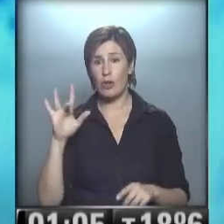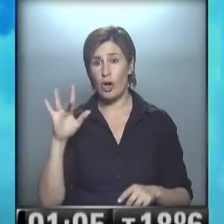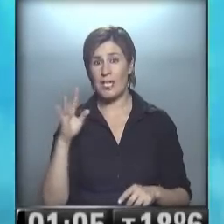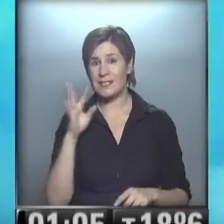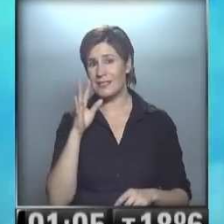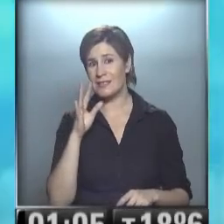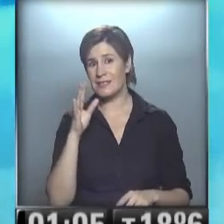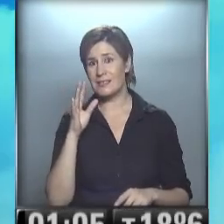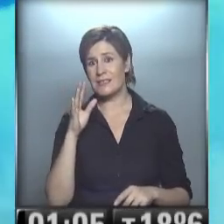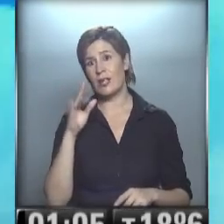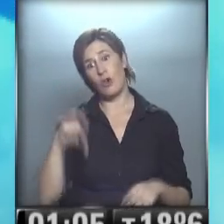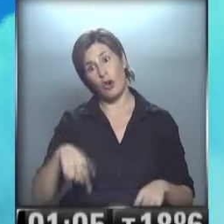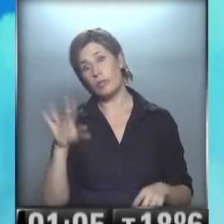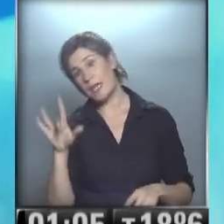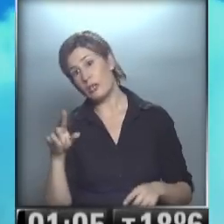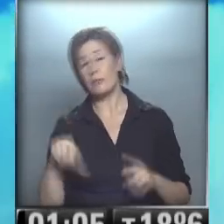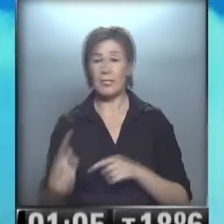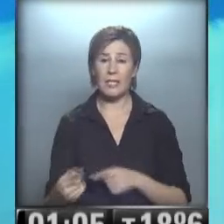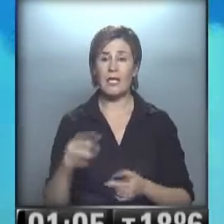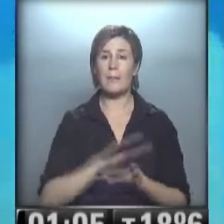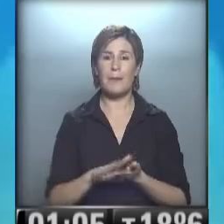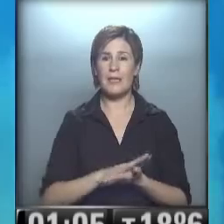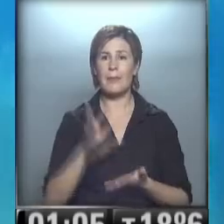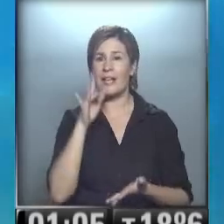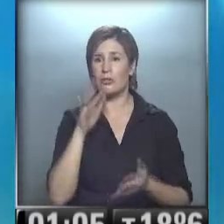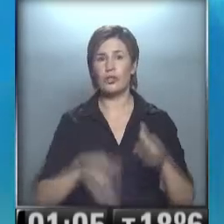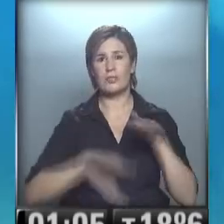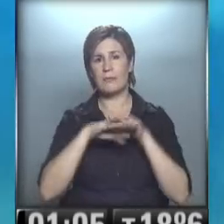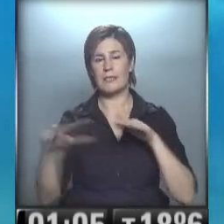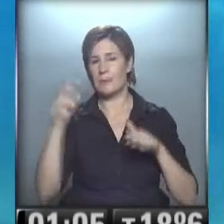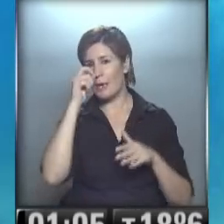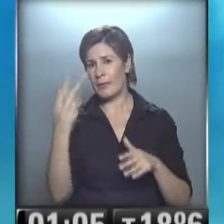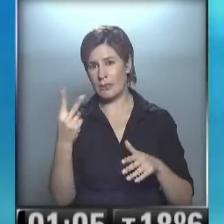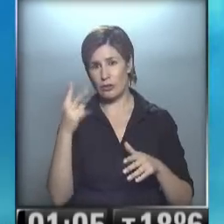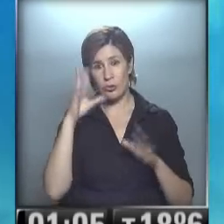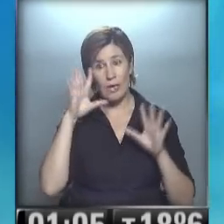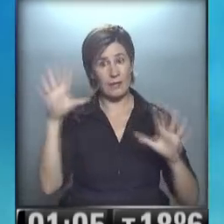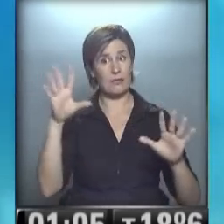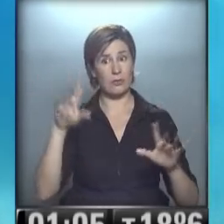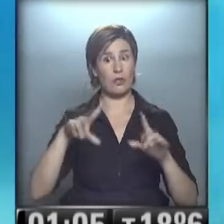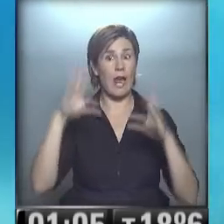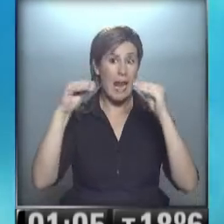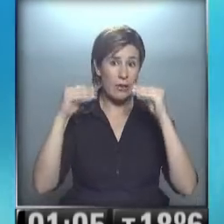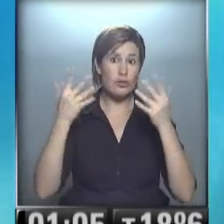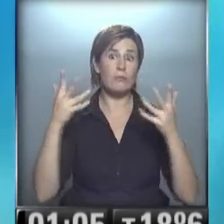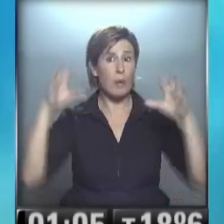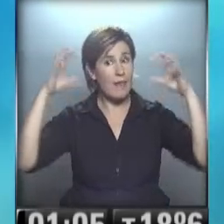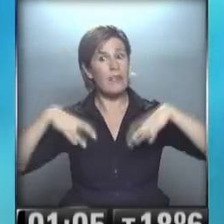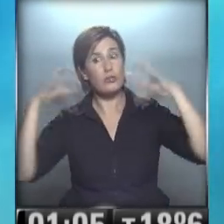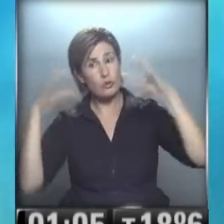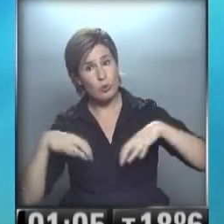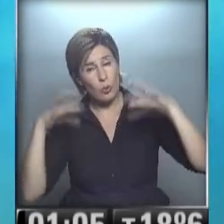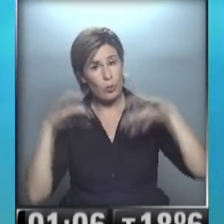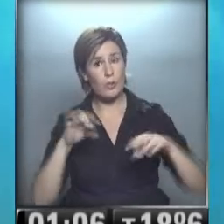hoy miércoles, ¿no? Como prefieran, 14 de mínima, 22 de máxima. Atención porque por la noche probabilidad de lluvias y lloviznas aisladas y